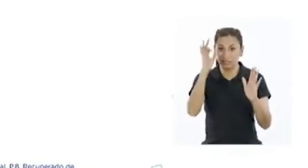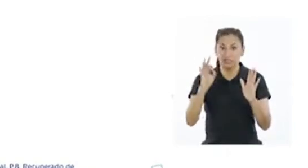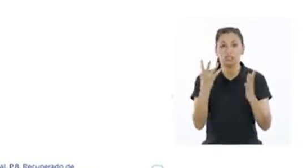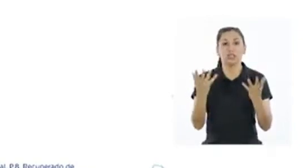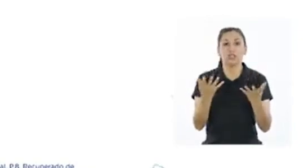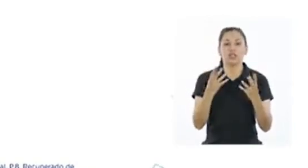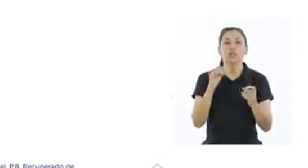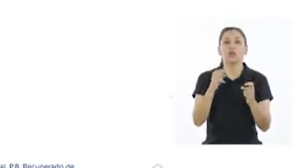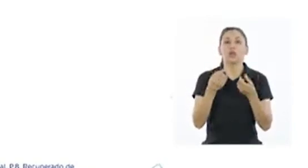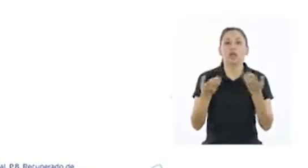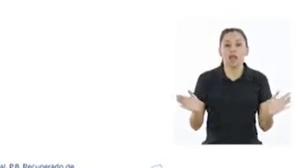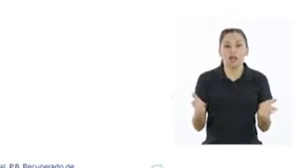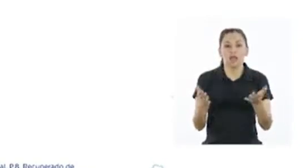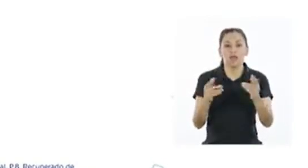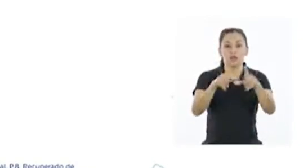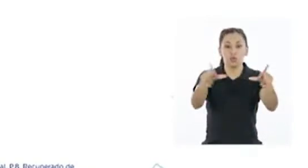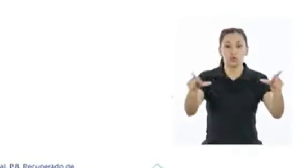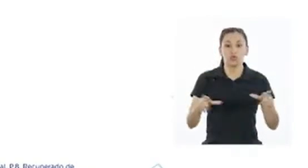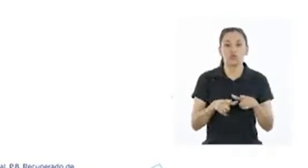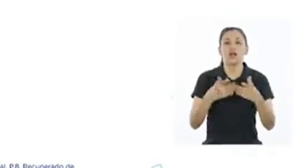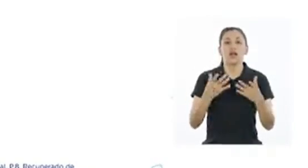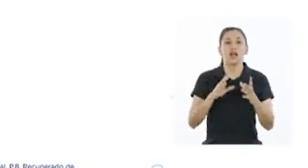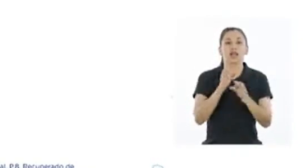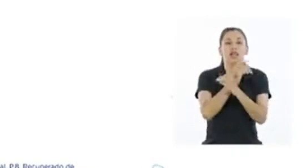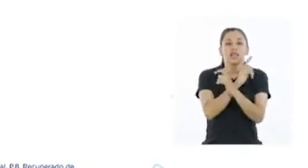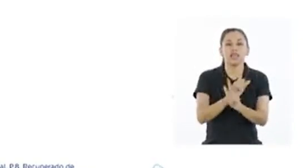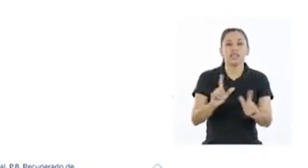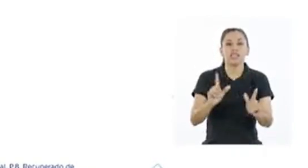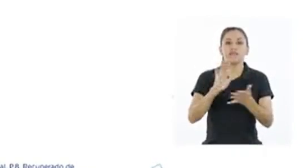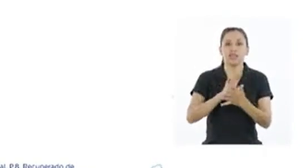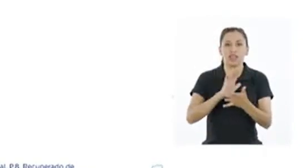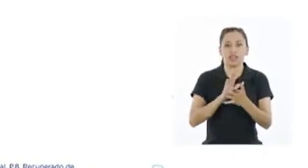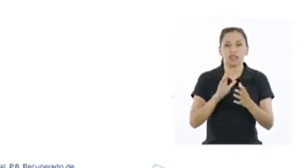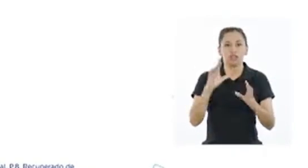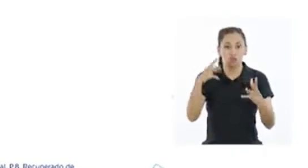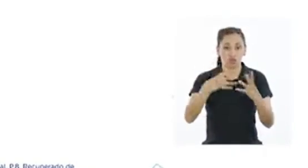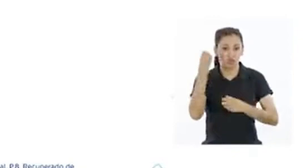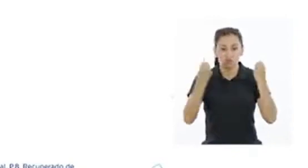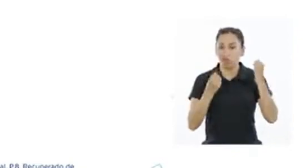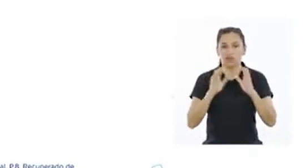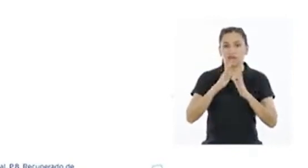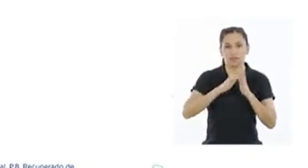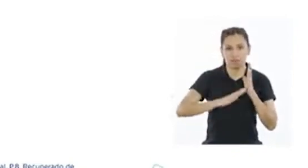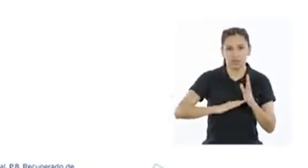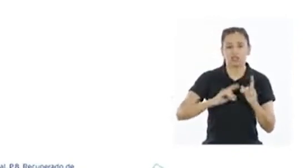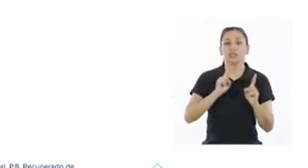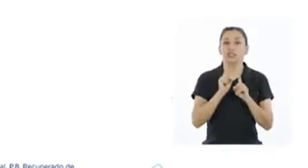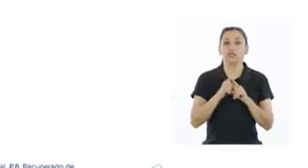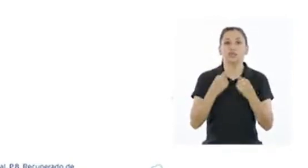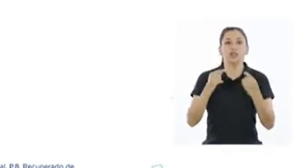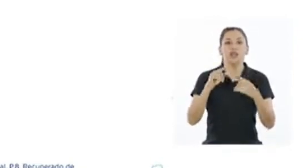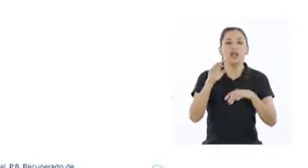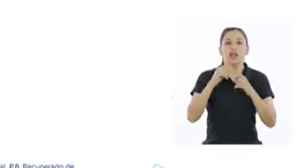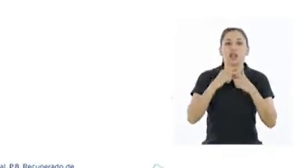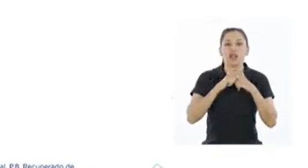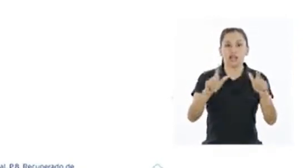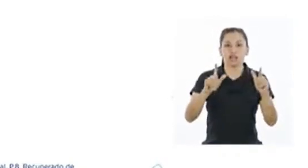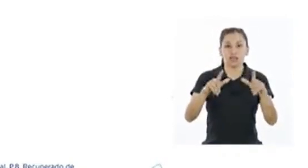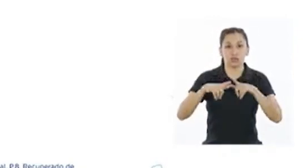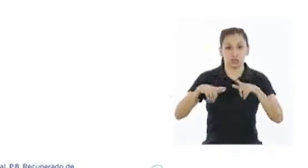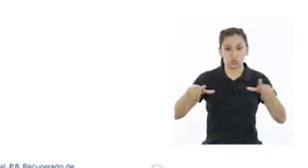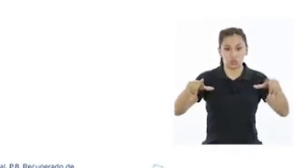la promoción de espacios públicos libres de hurto y robo, así como la alineación de los planes de